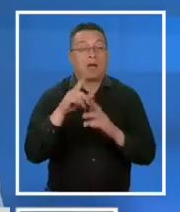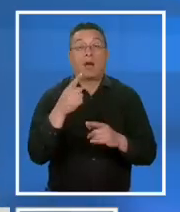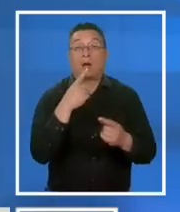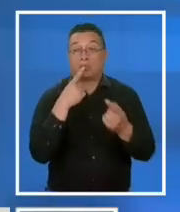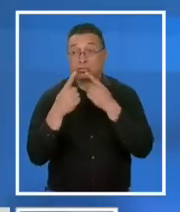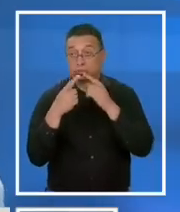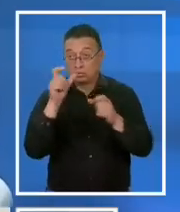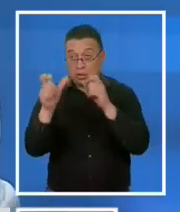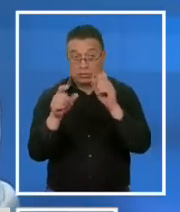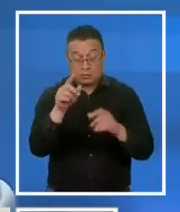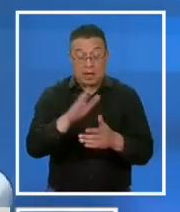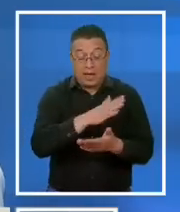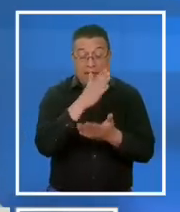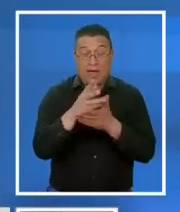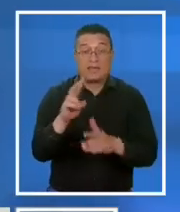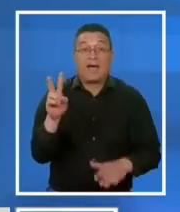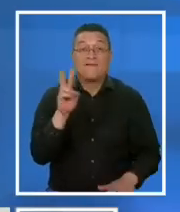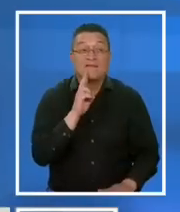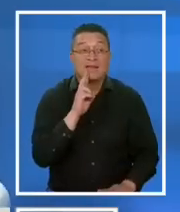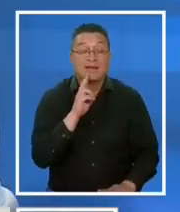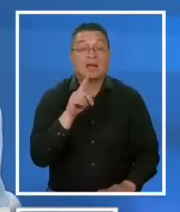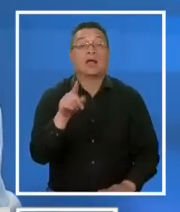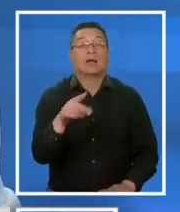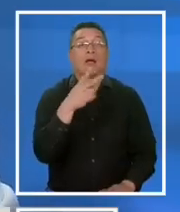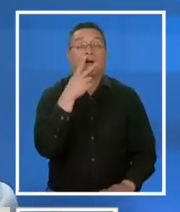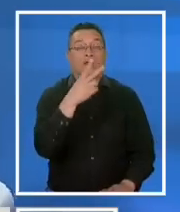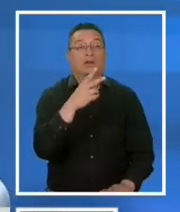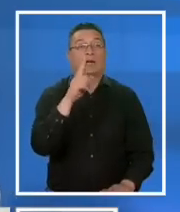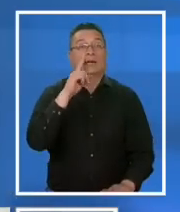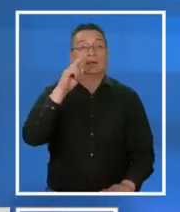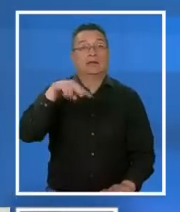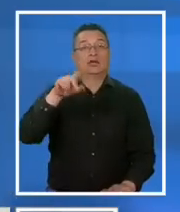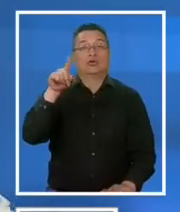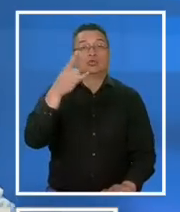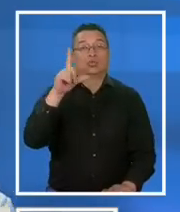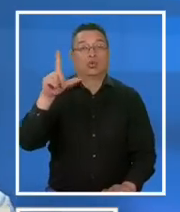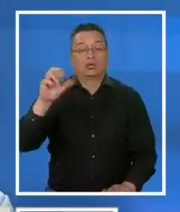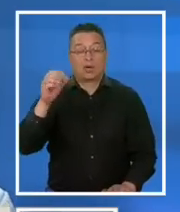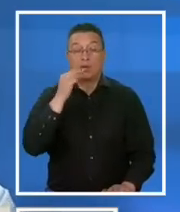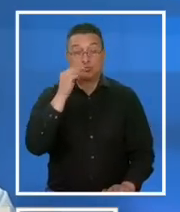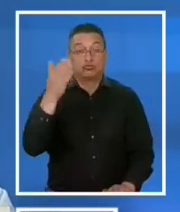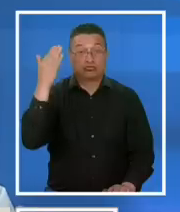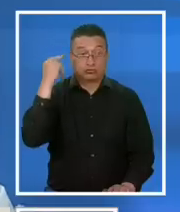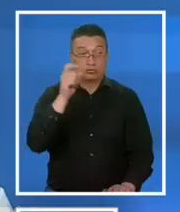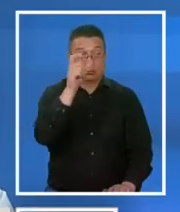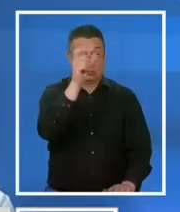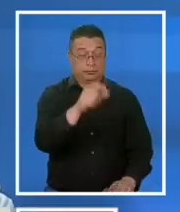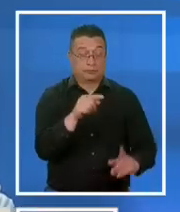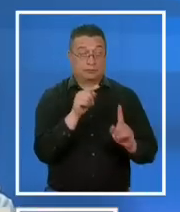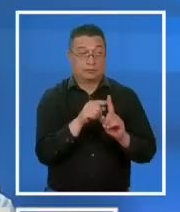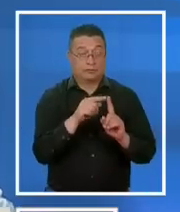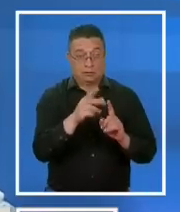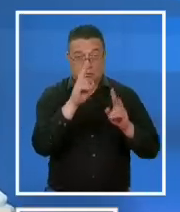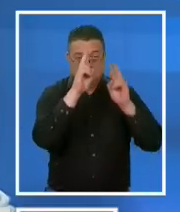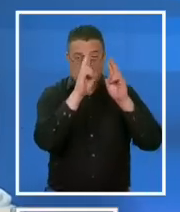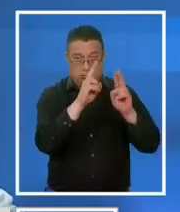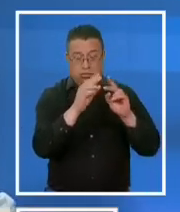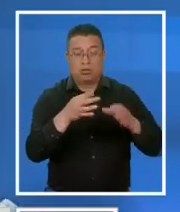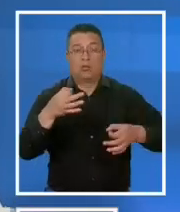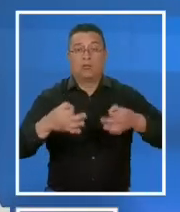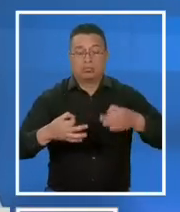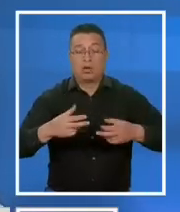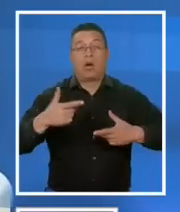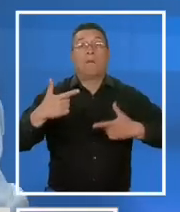hasta este viernes tenía bastante Mire yo veo a José Miguel insulsa que hasta hace poco fue calificado como destacado por su consecuencia